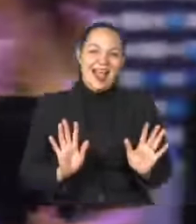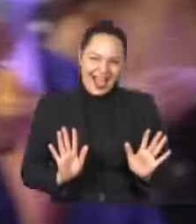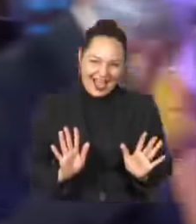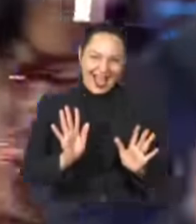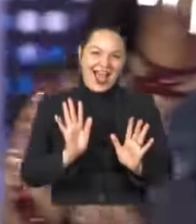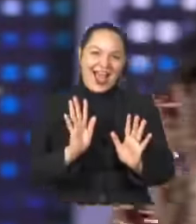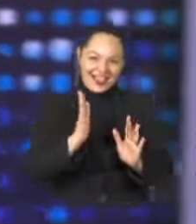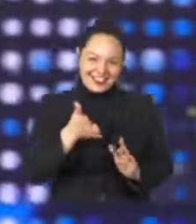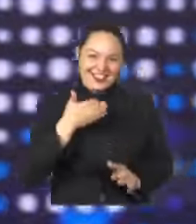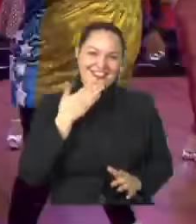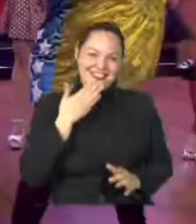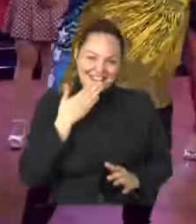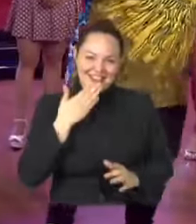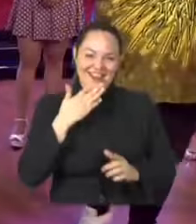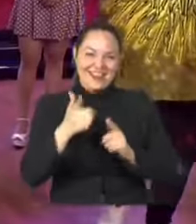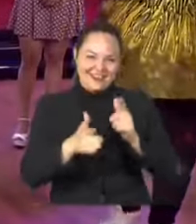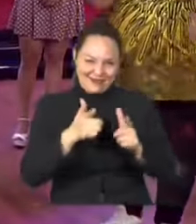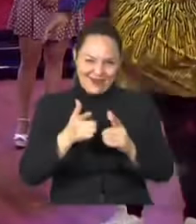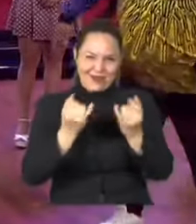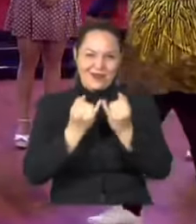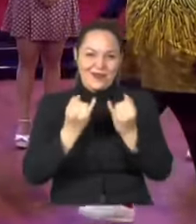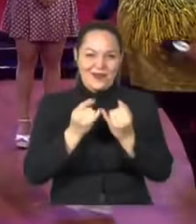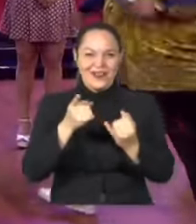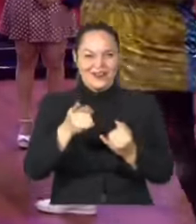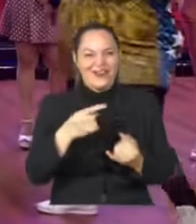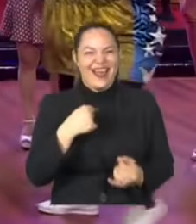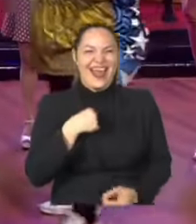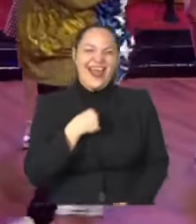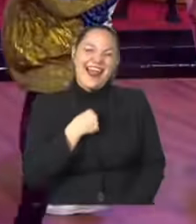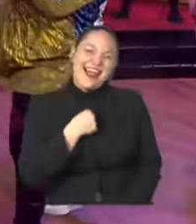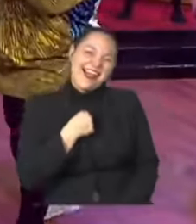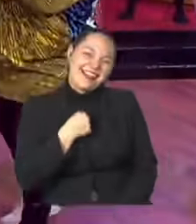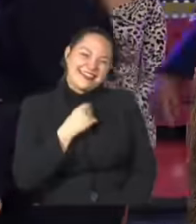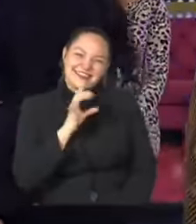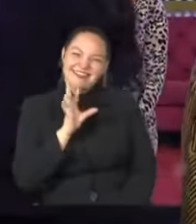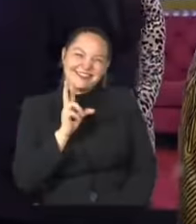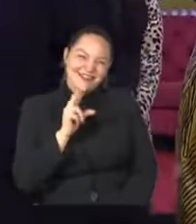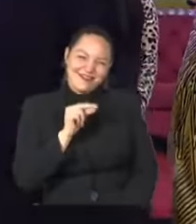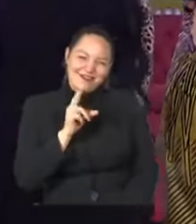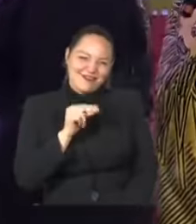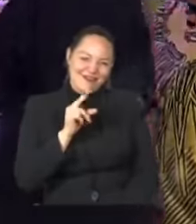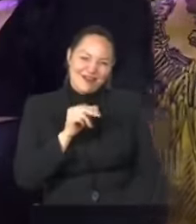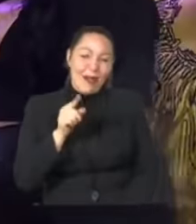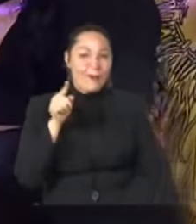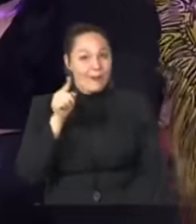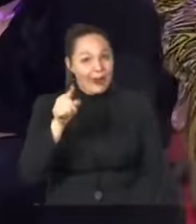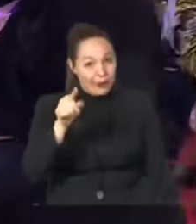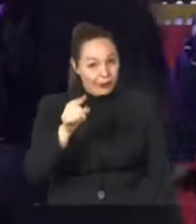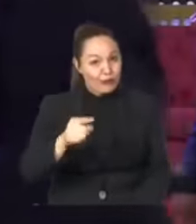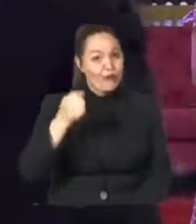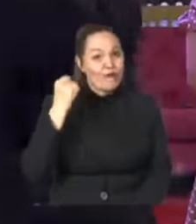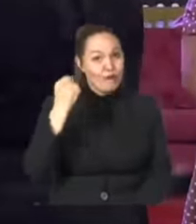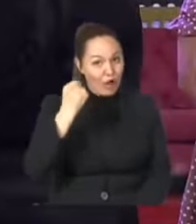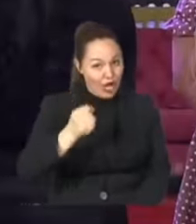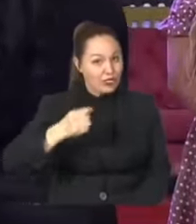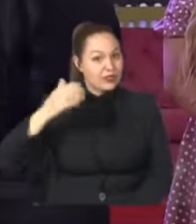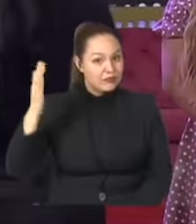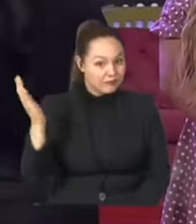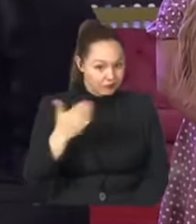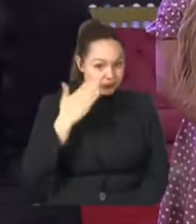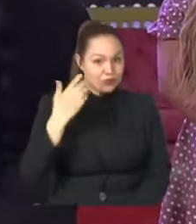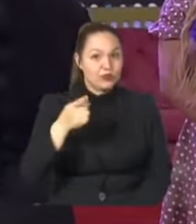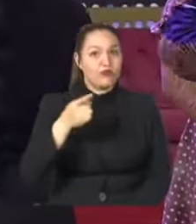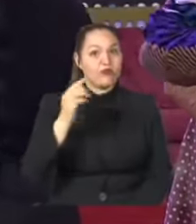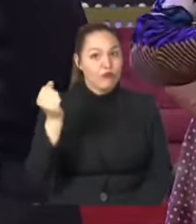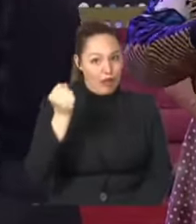Así, despacio. Ahora sí. Ay, no. Pero tú te los tienes que dar fuertes, Culuchi, ¿eh? Porque. ¿Por